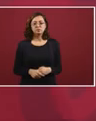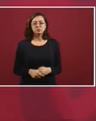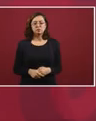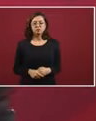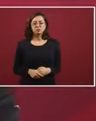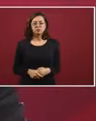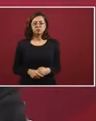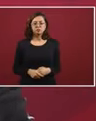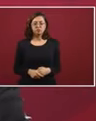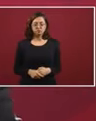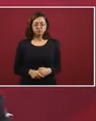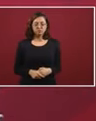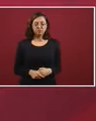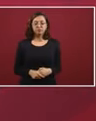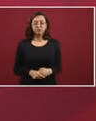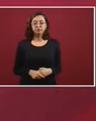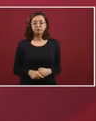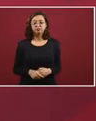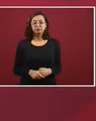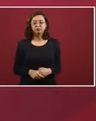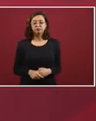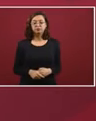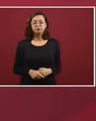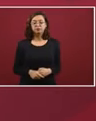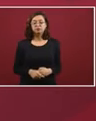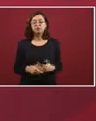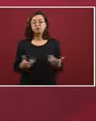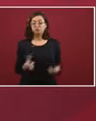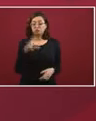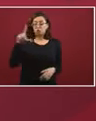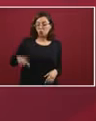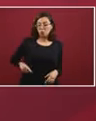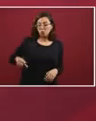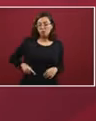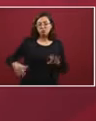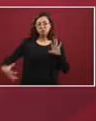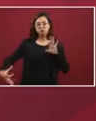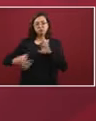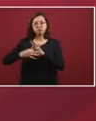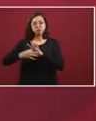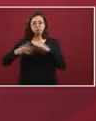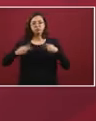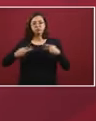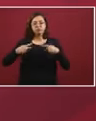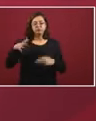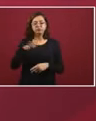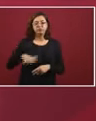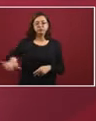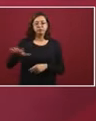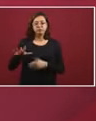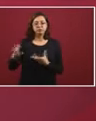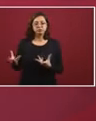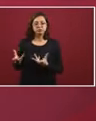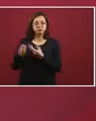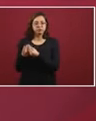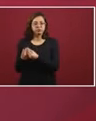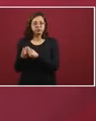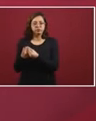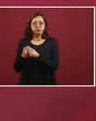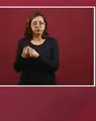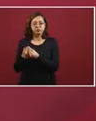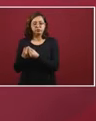que en la medida que es un gobierno del pueblo, para el pueblo y por el pueblo, y que se basa en la confianza entre